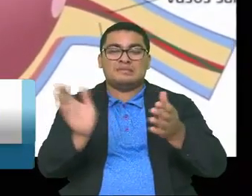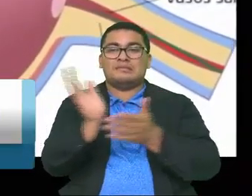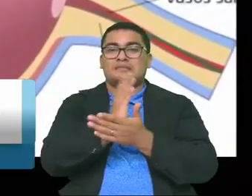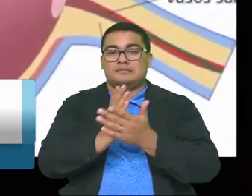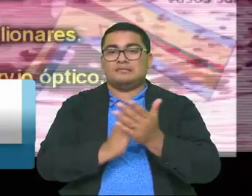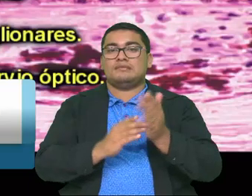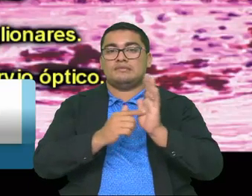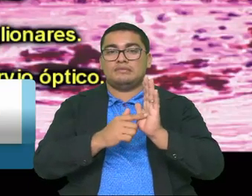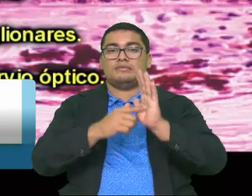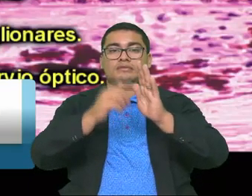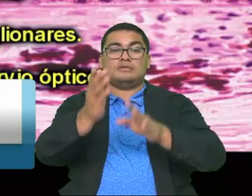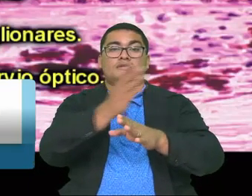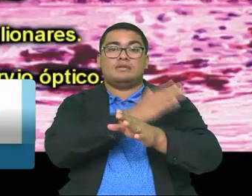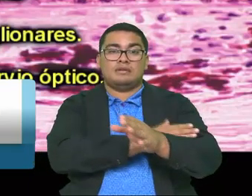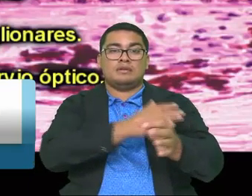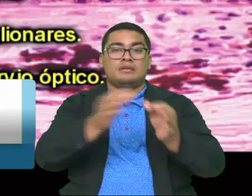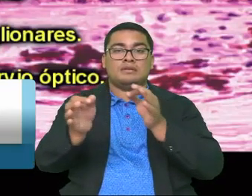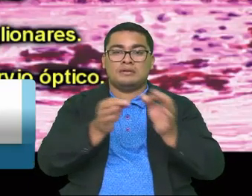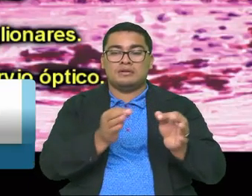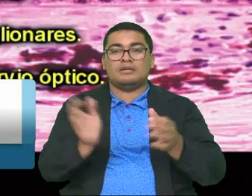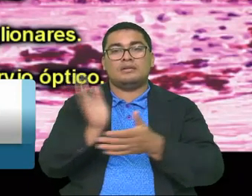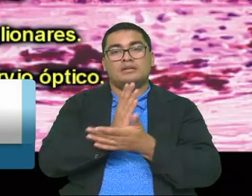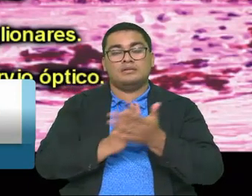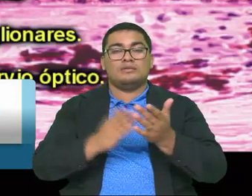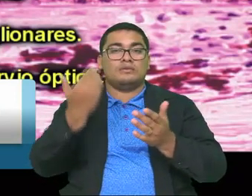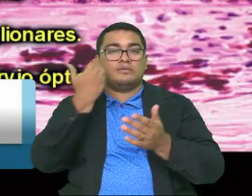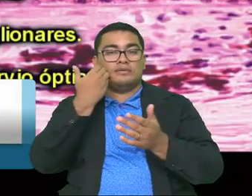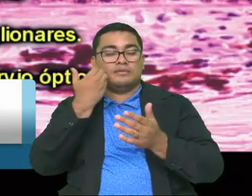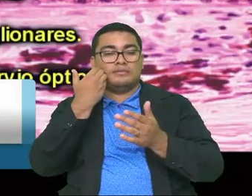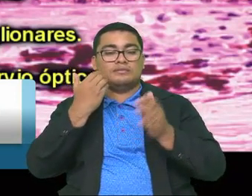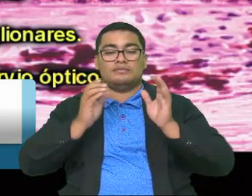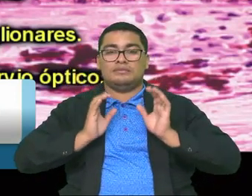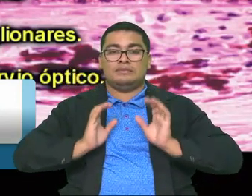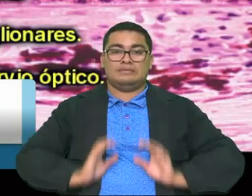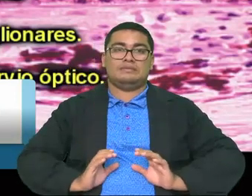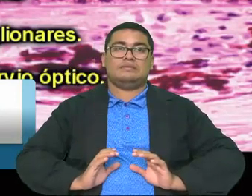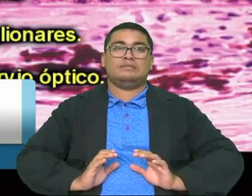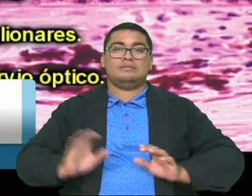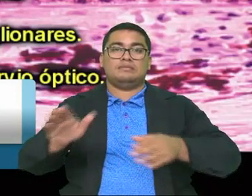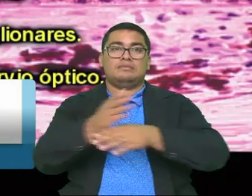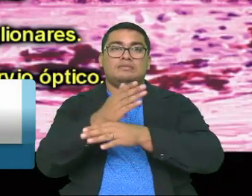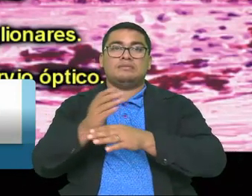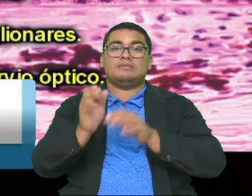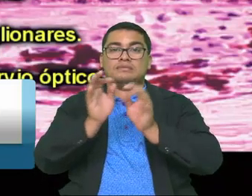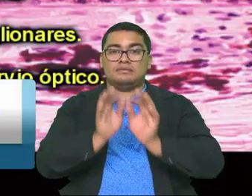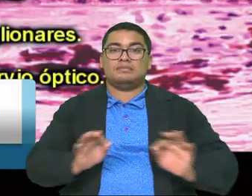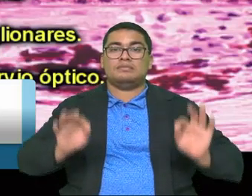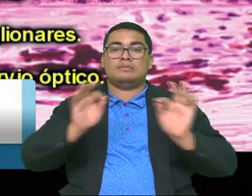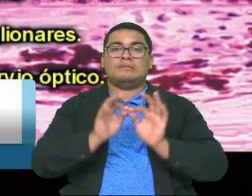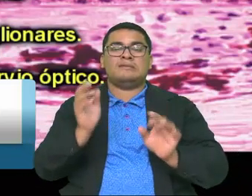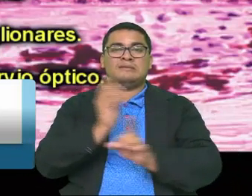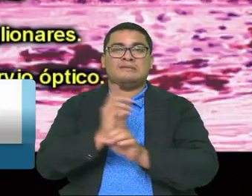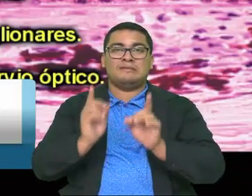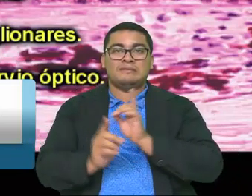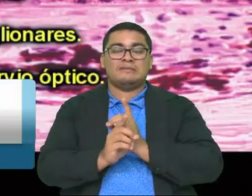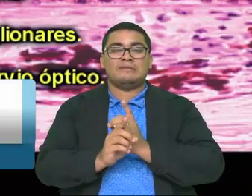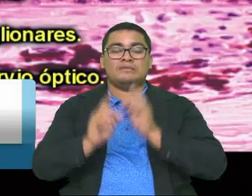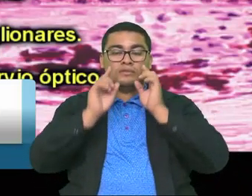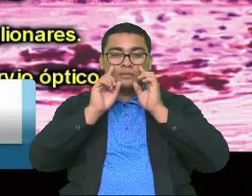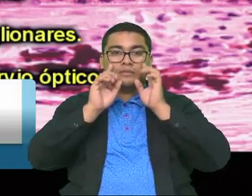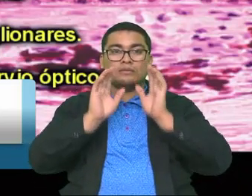semanas, incluso hasta meses, un par de meses, para que el paciente logre o podamos tener una mejoría total